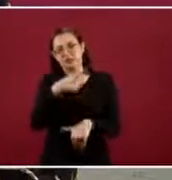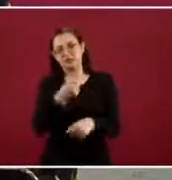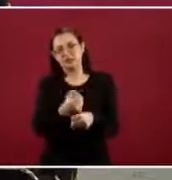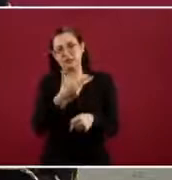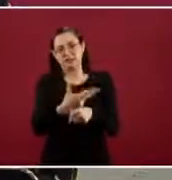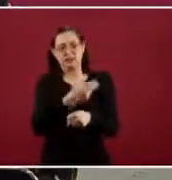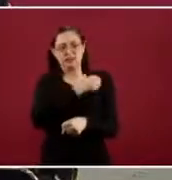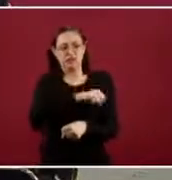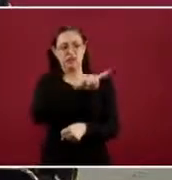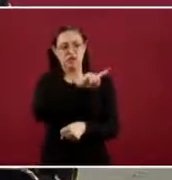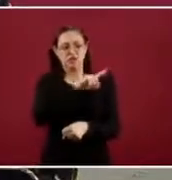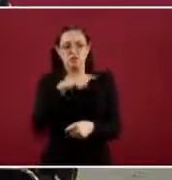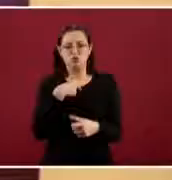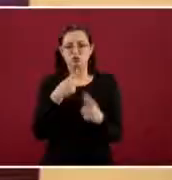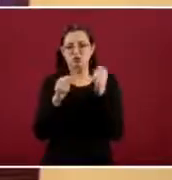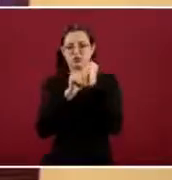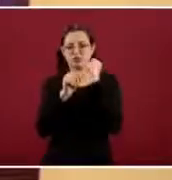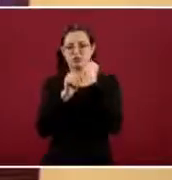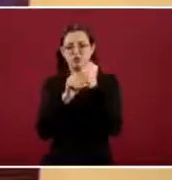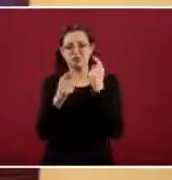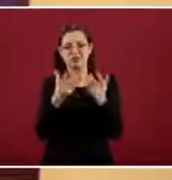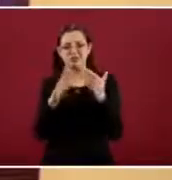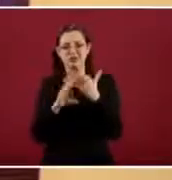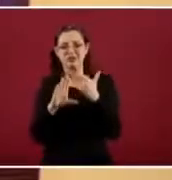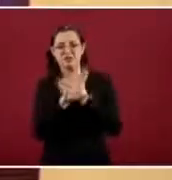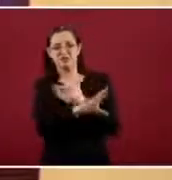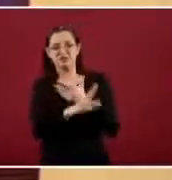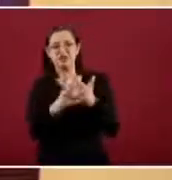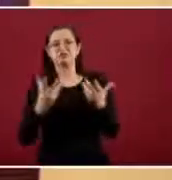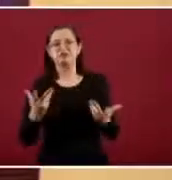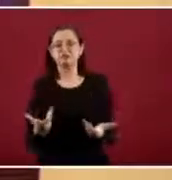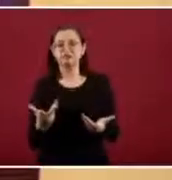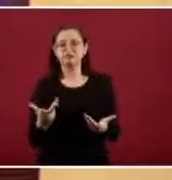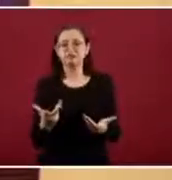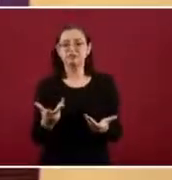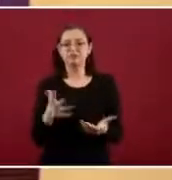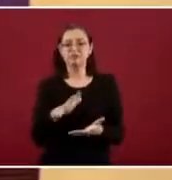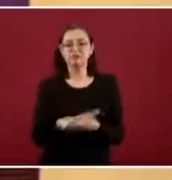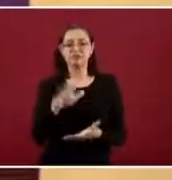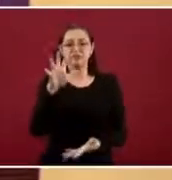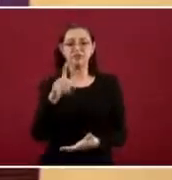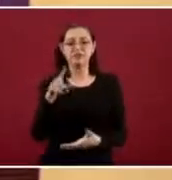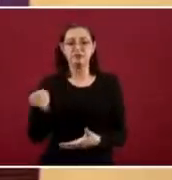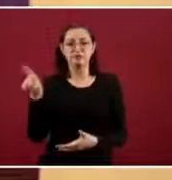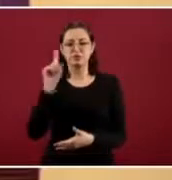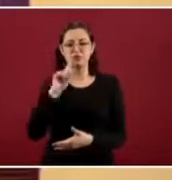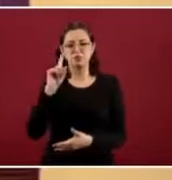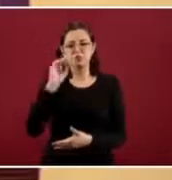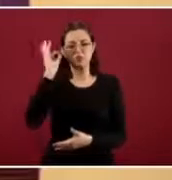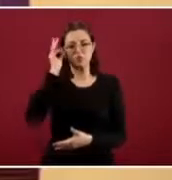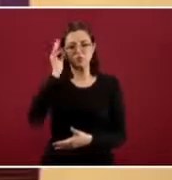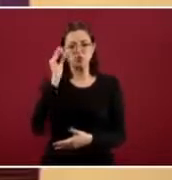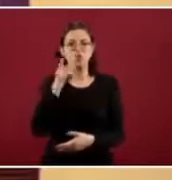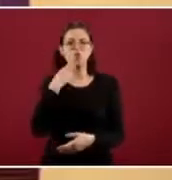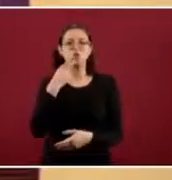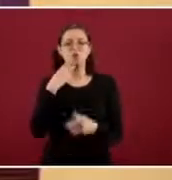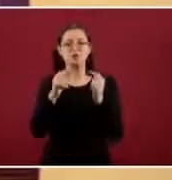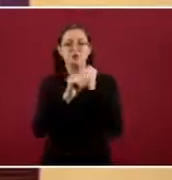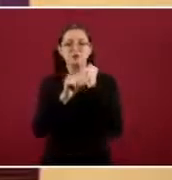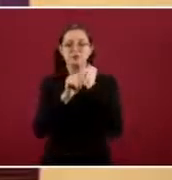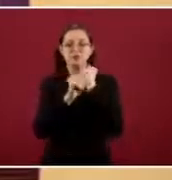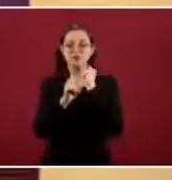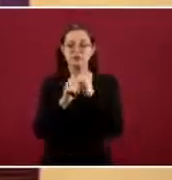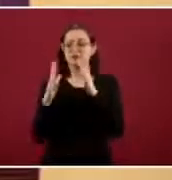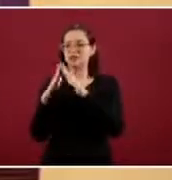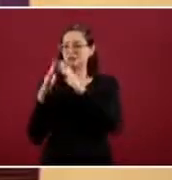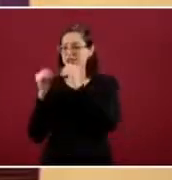de ya no transportarse en medios masivos de transporte, que es mayoritariamente lo que usan las trabajadoras del hogar. Entonces, que se queden en sus